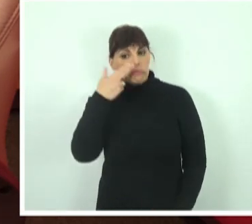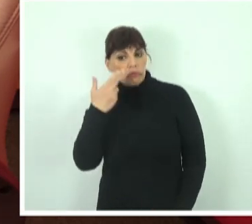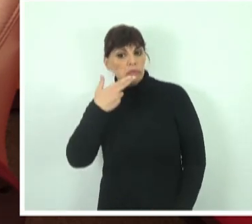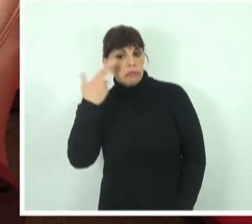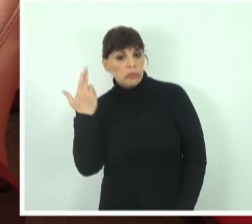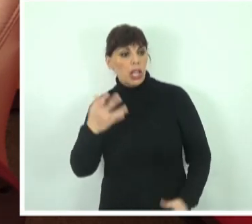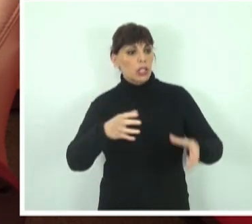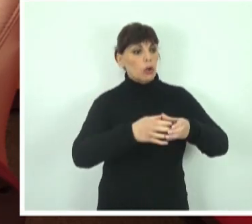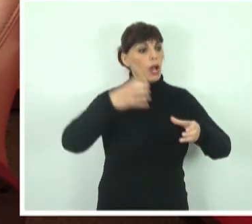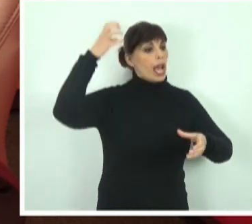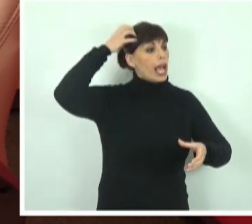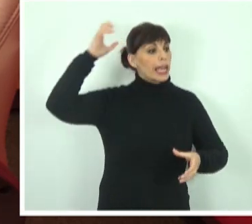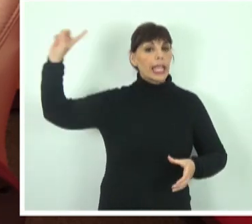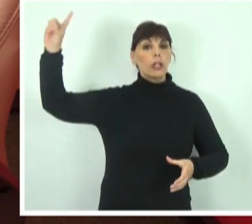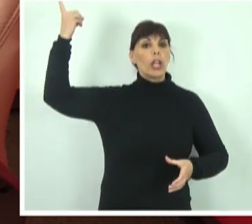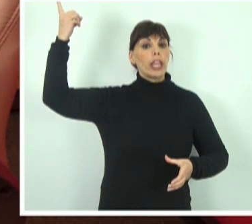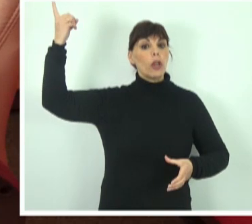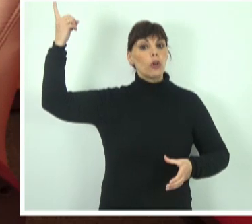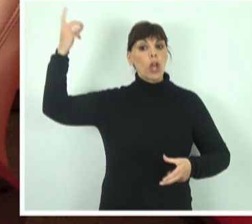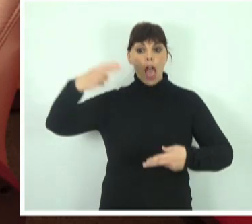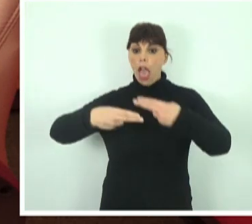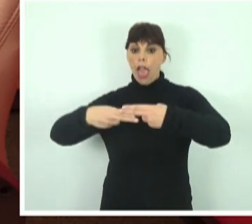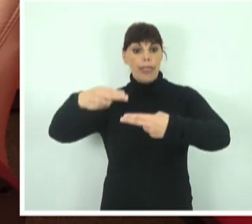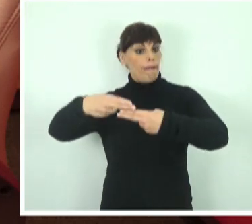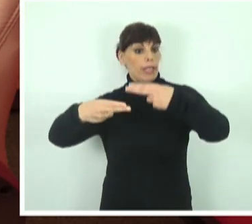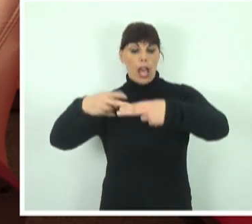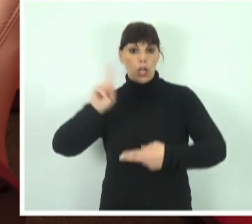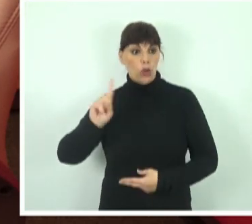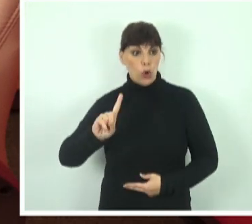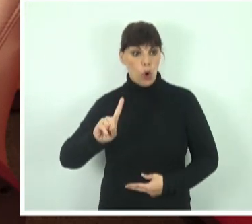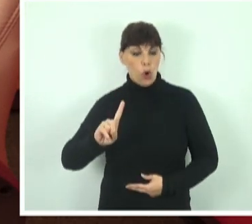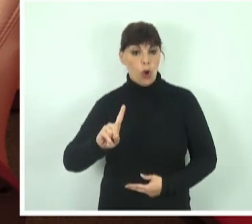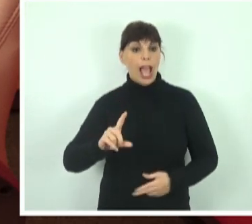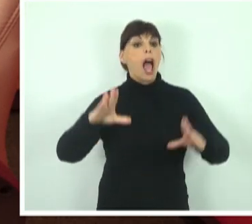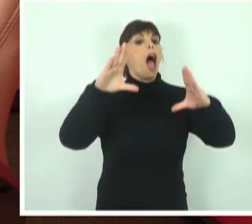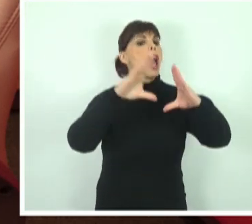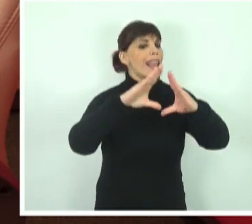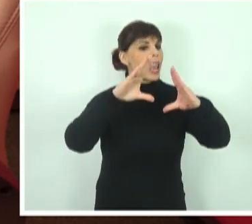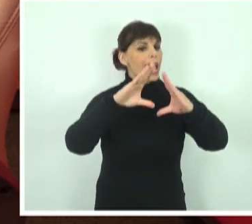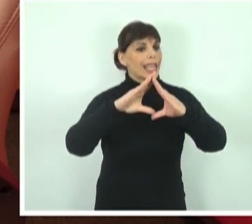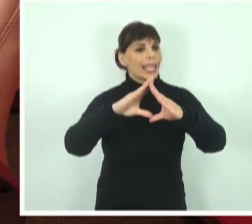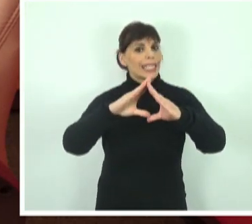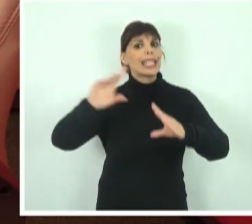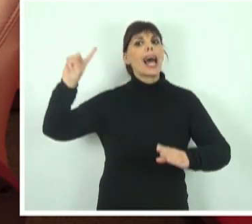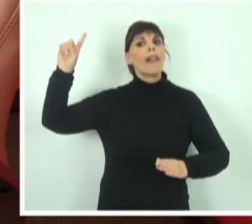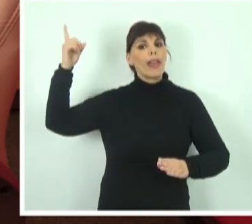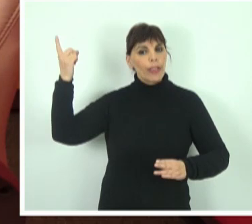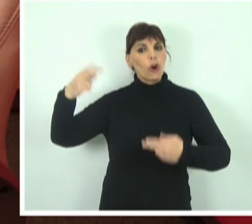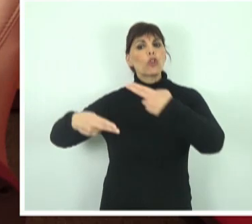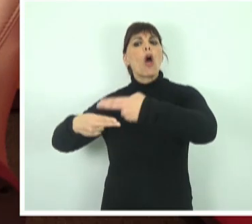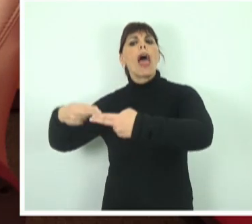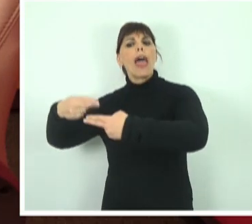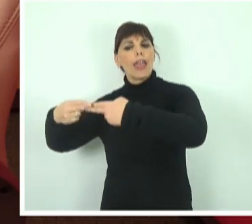reino de Dios no se edifica. Es la iglesia la que se edifica. El